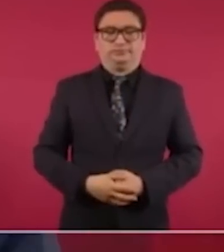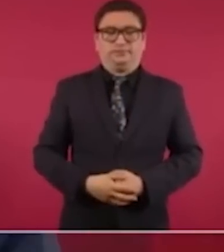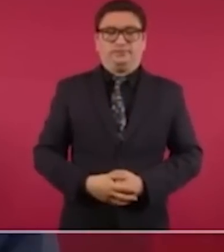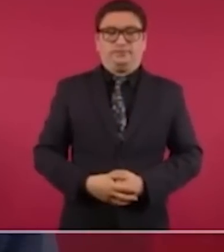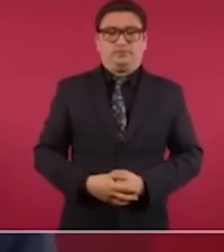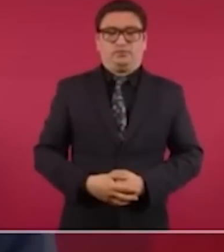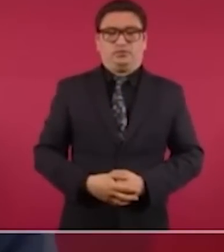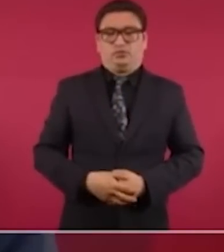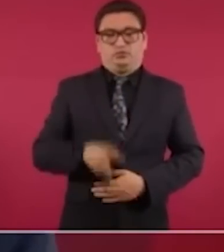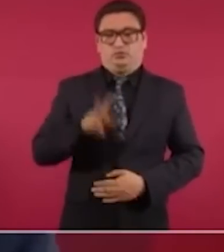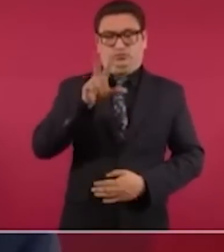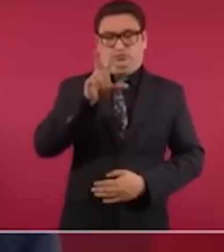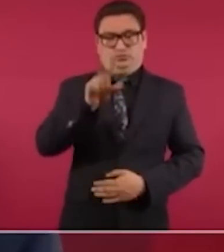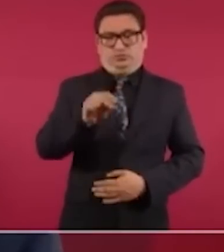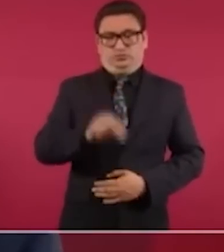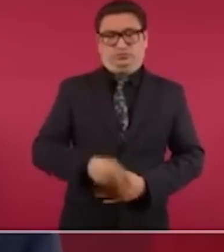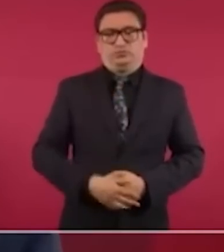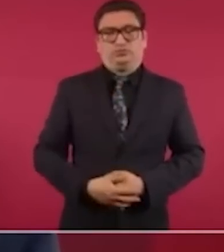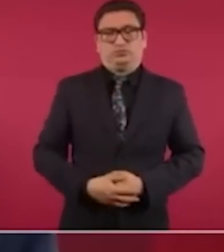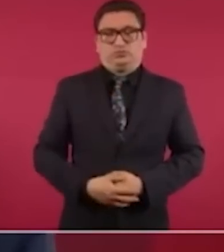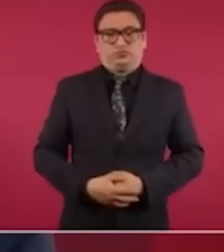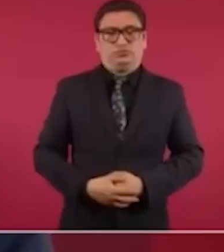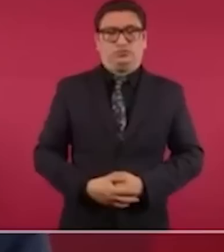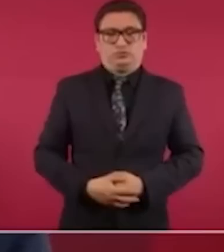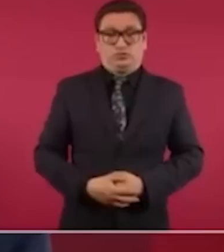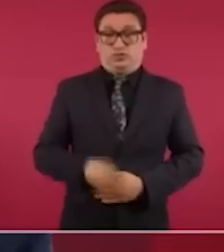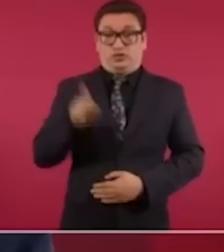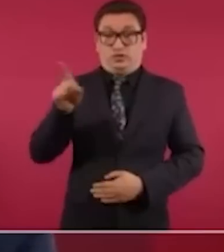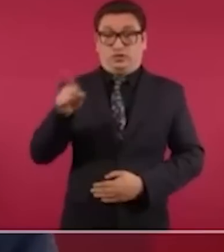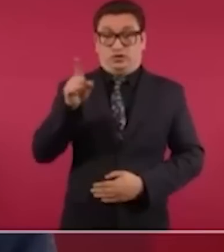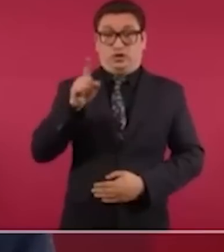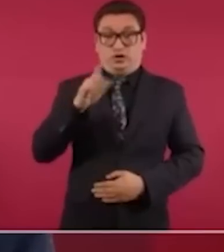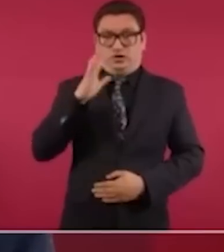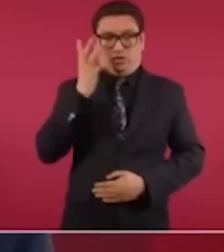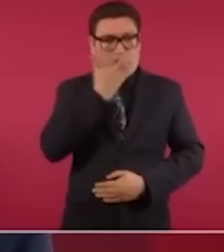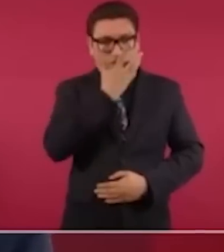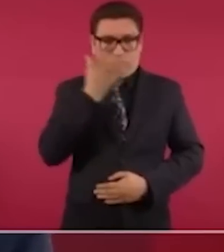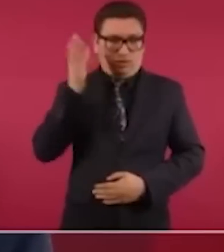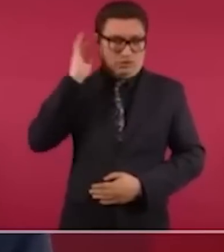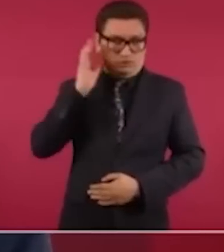no es un doble discurso